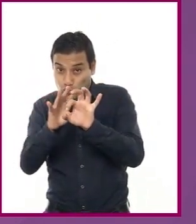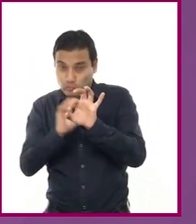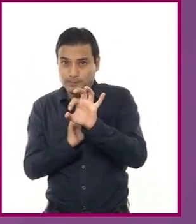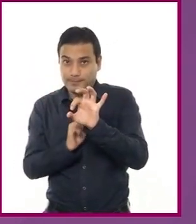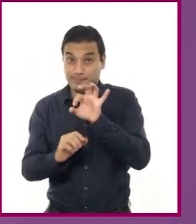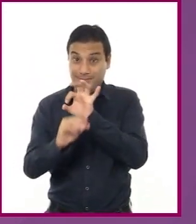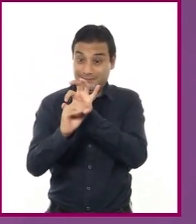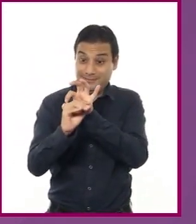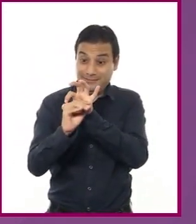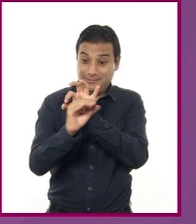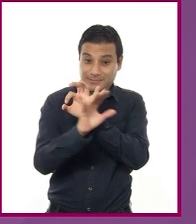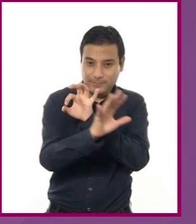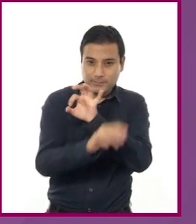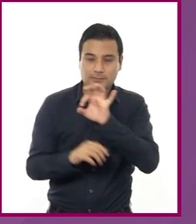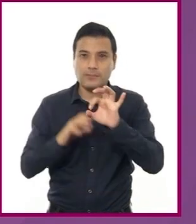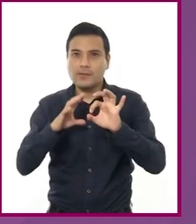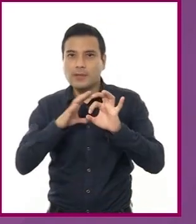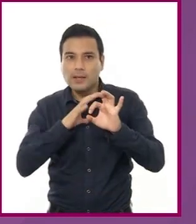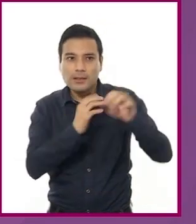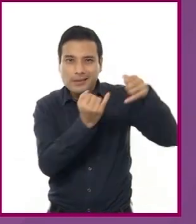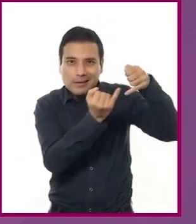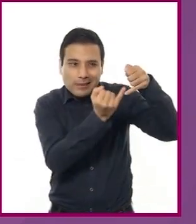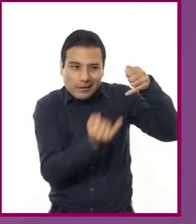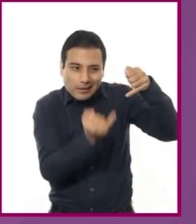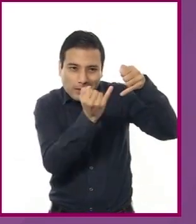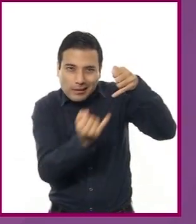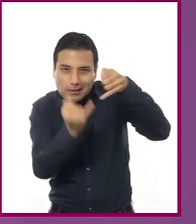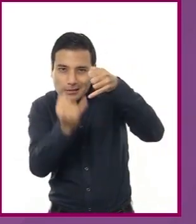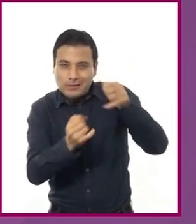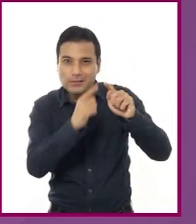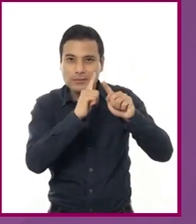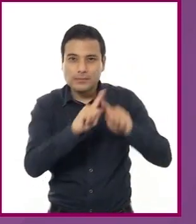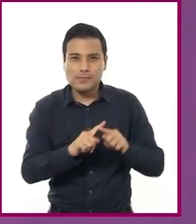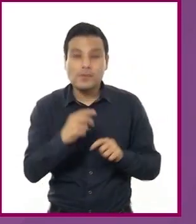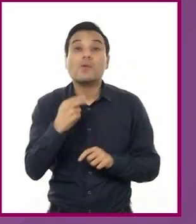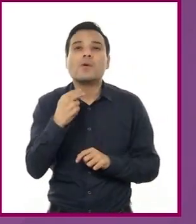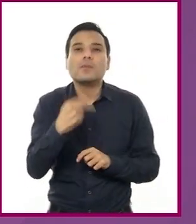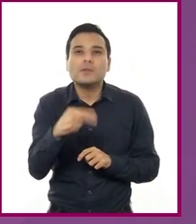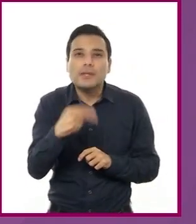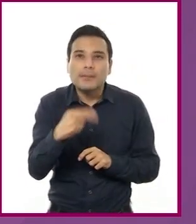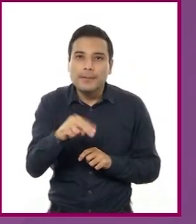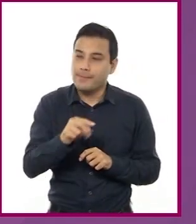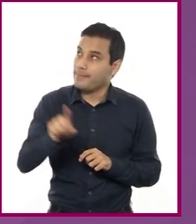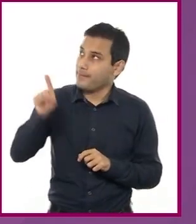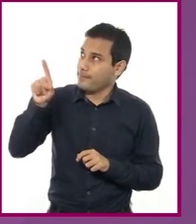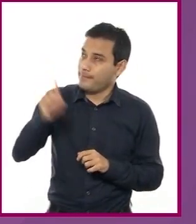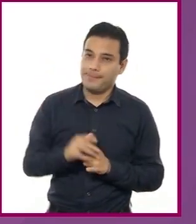pantalla en varias líneas. A este fenómeno se le llama difracción.